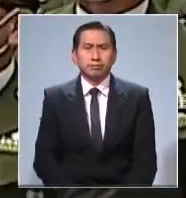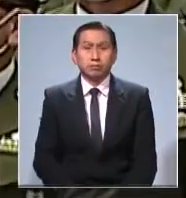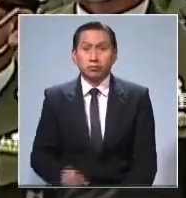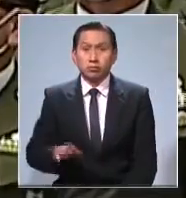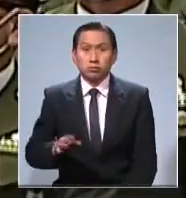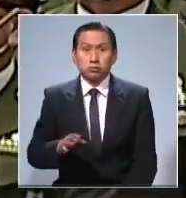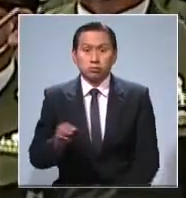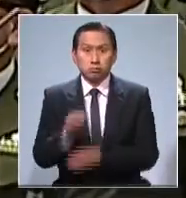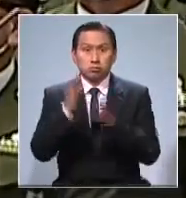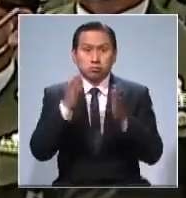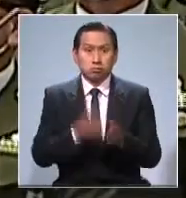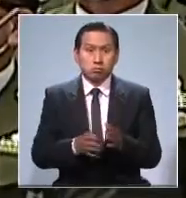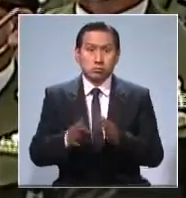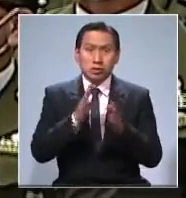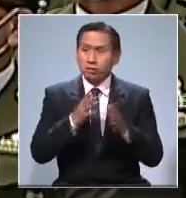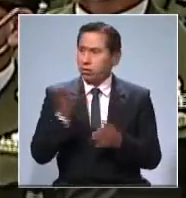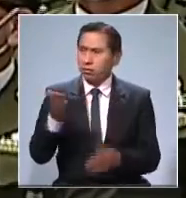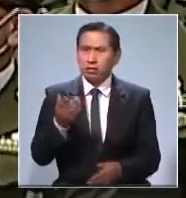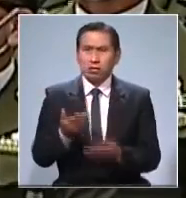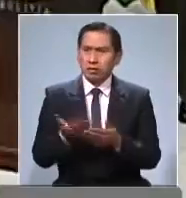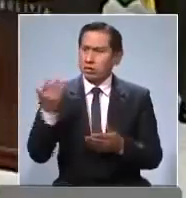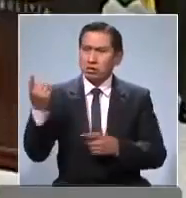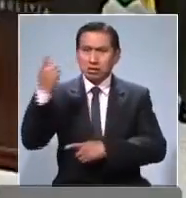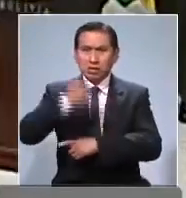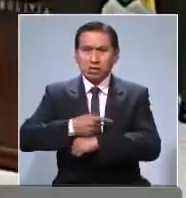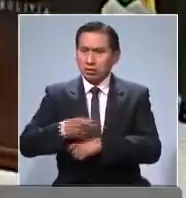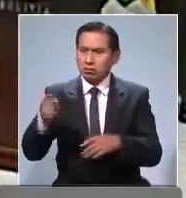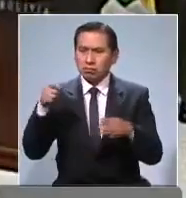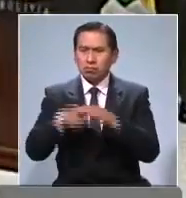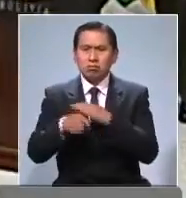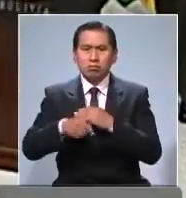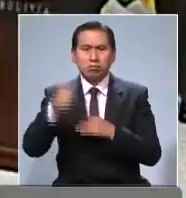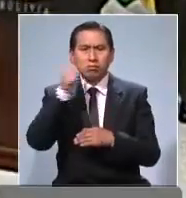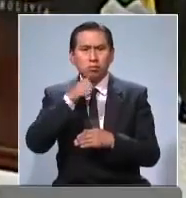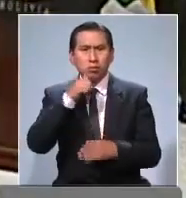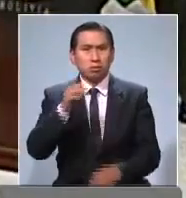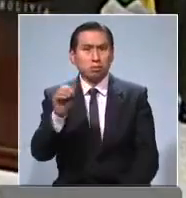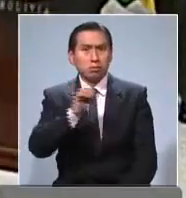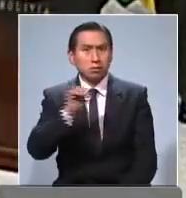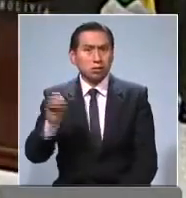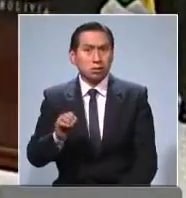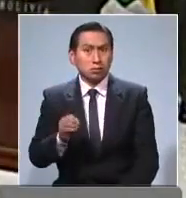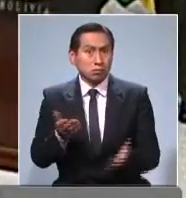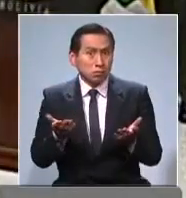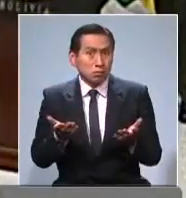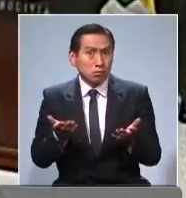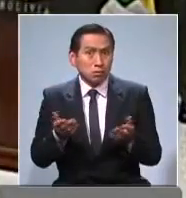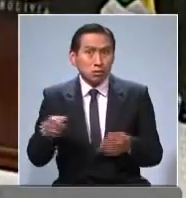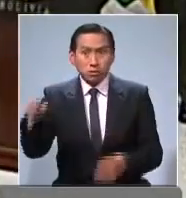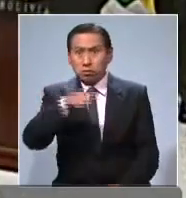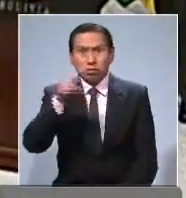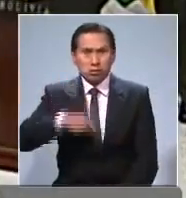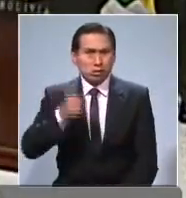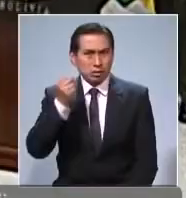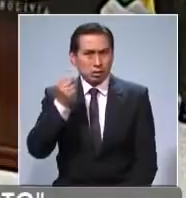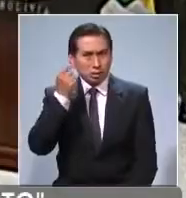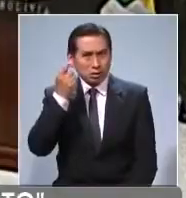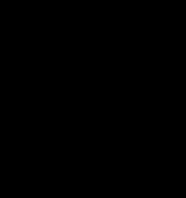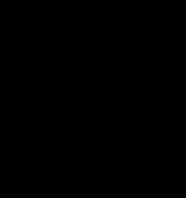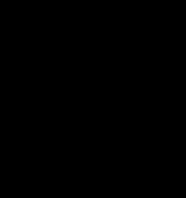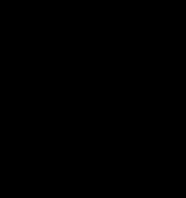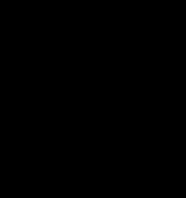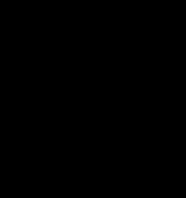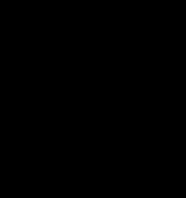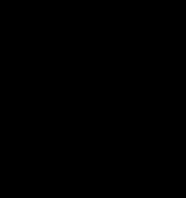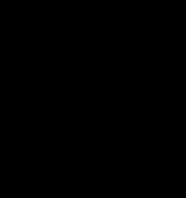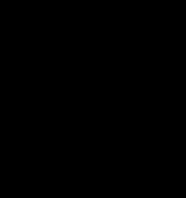Usted, señor ministro, hablaba hace algunos días de las tasas de feminicidio. Y aquí hay que entender que esta no es solamente una labor de la